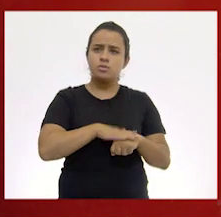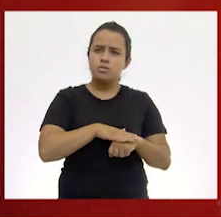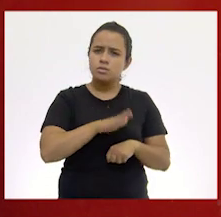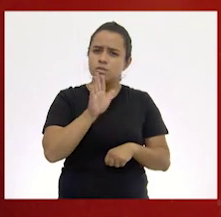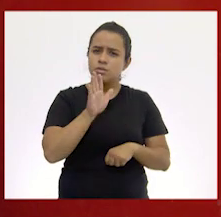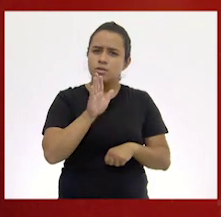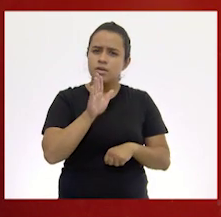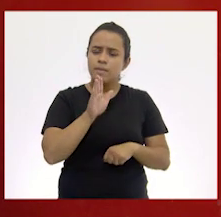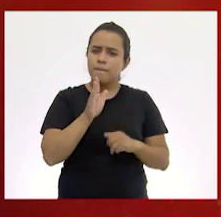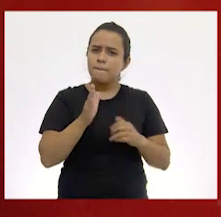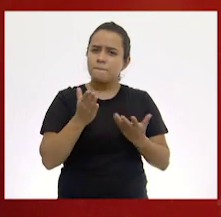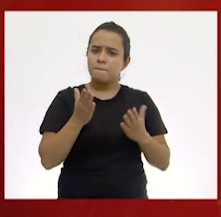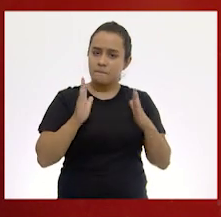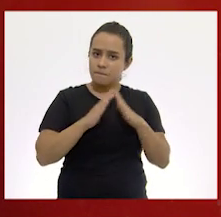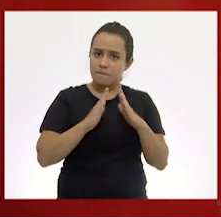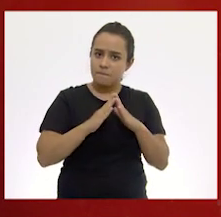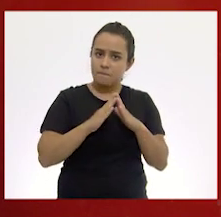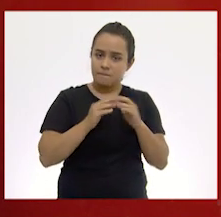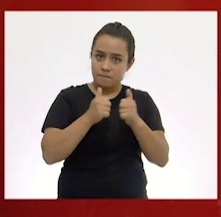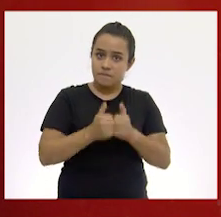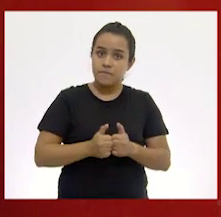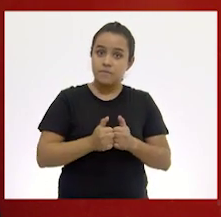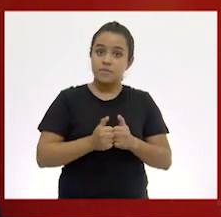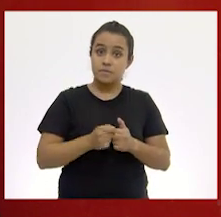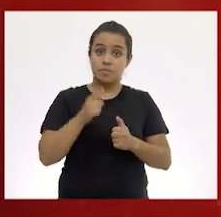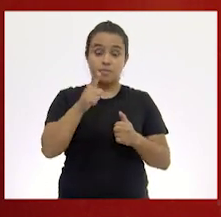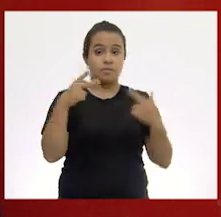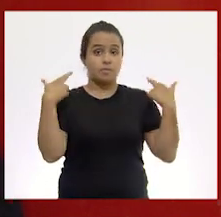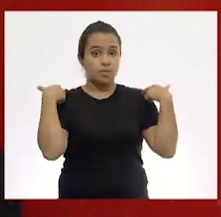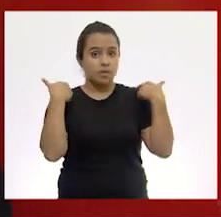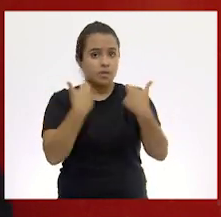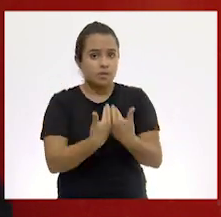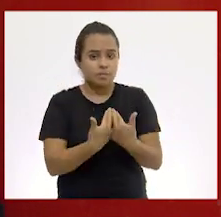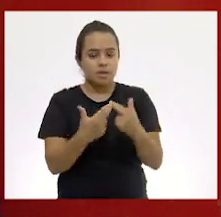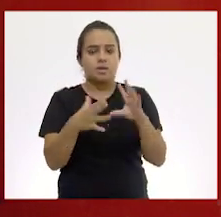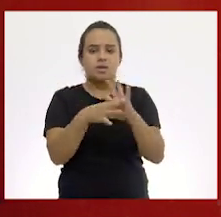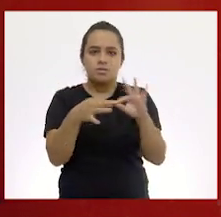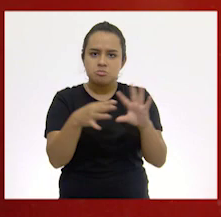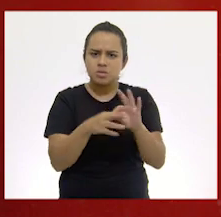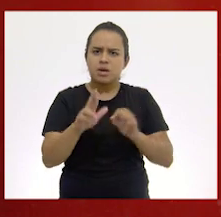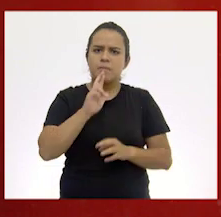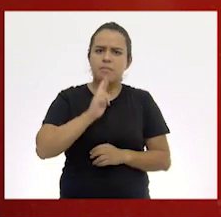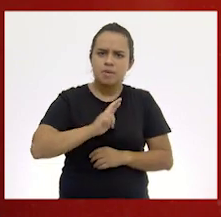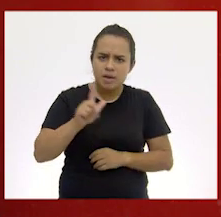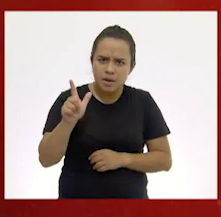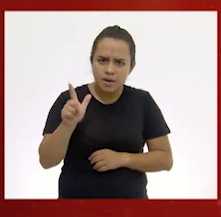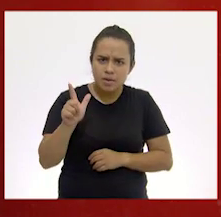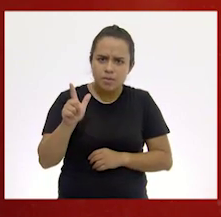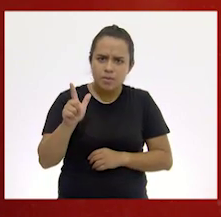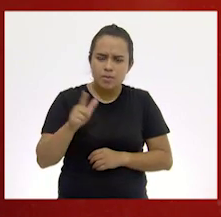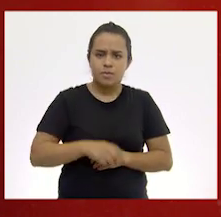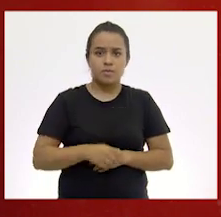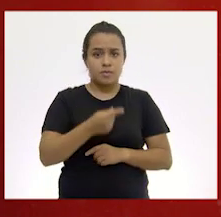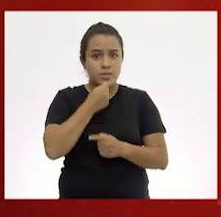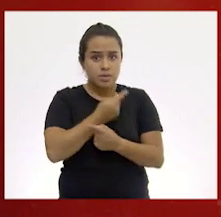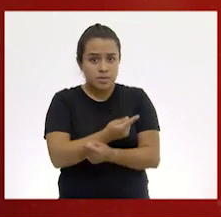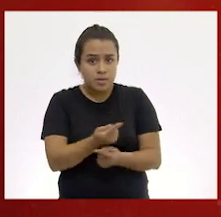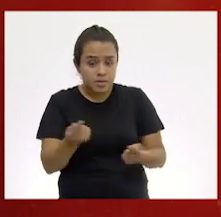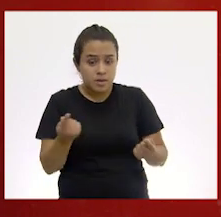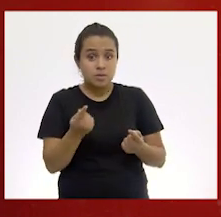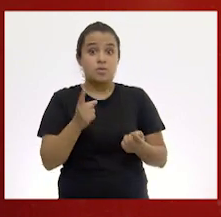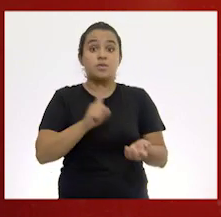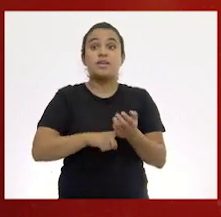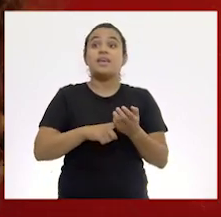en mi casa es que la maestra nos explica de mejor forma y los niños ya no hacen tanto